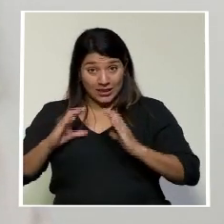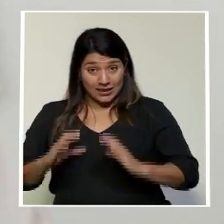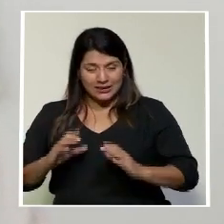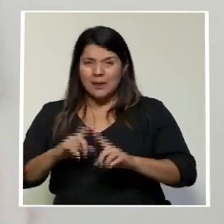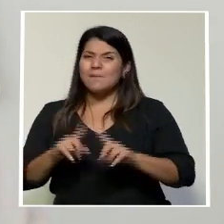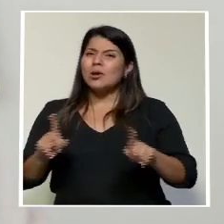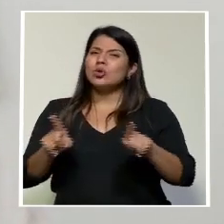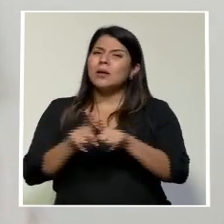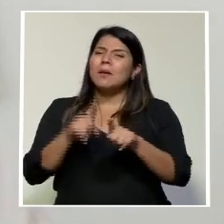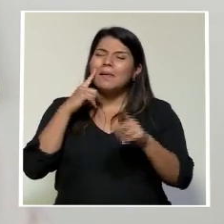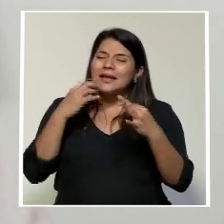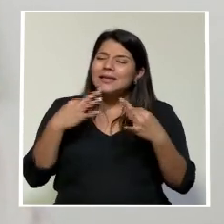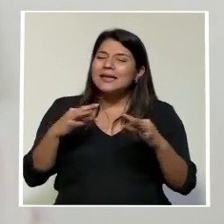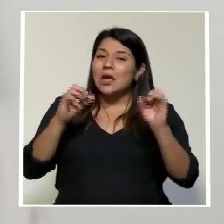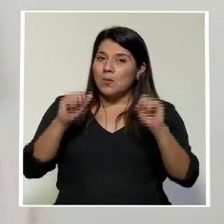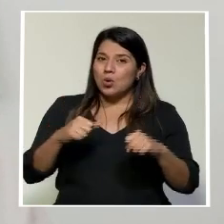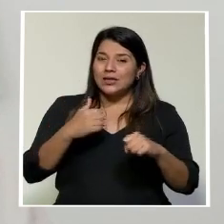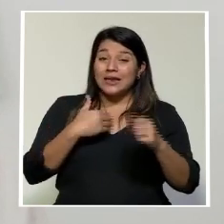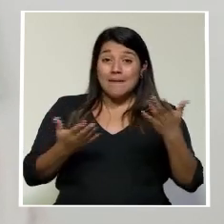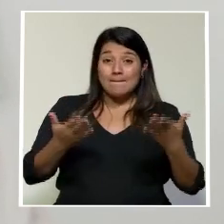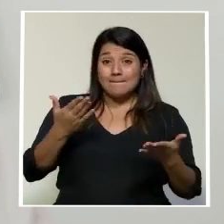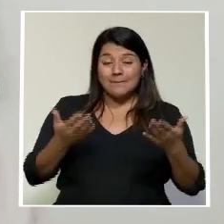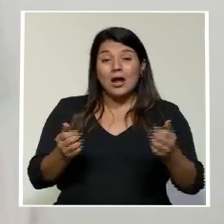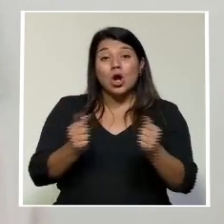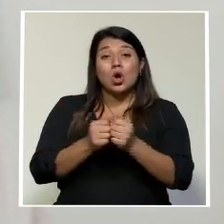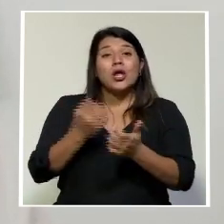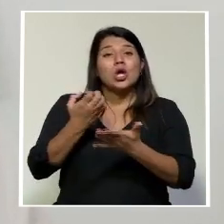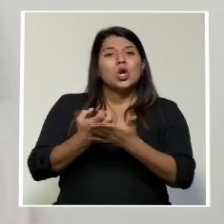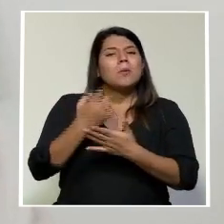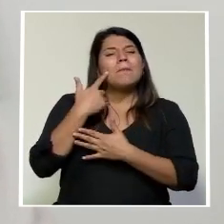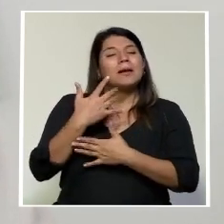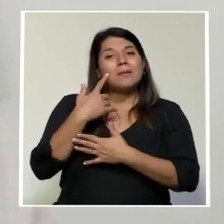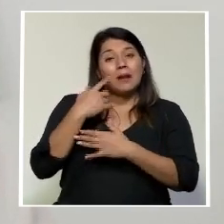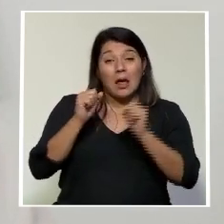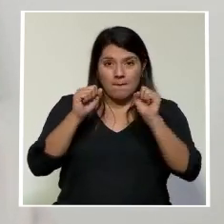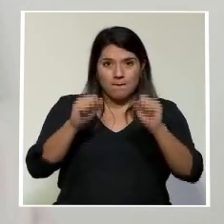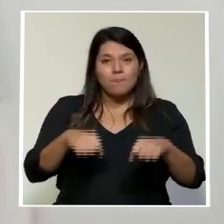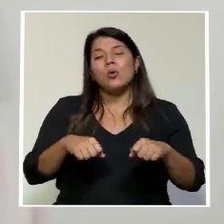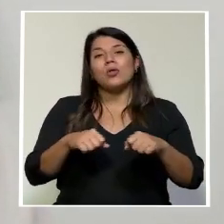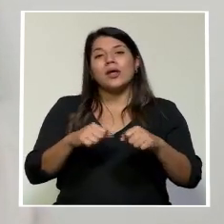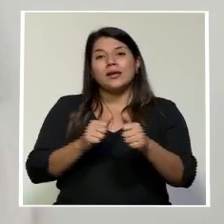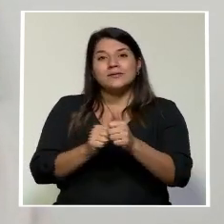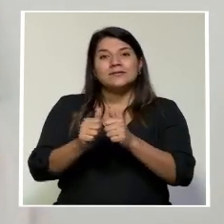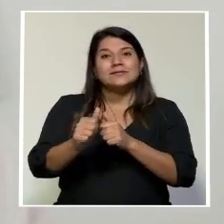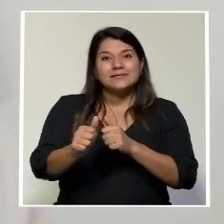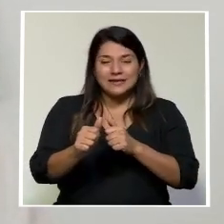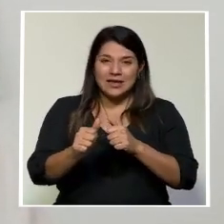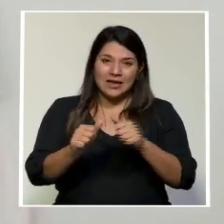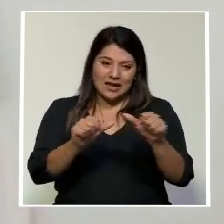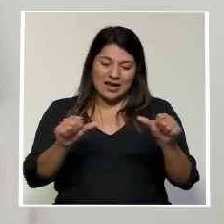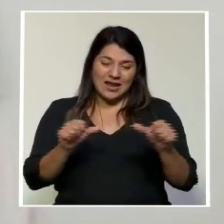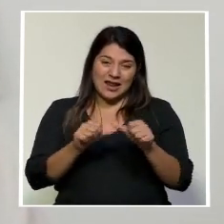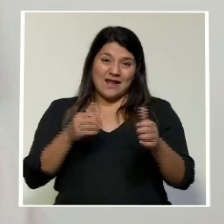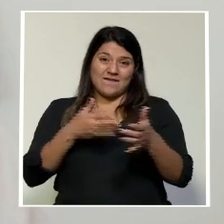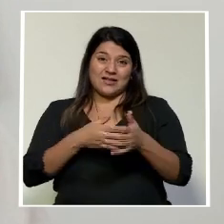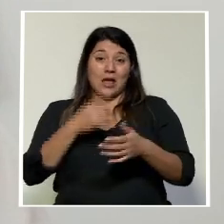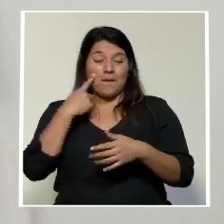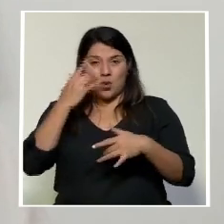para buscar ese balance con la economía, para sacar adelante un sector sumamente golpeado por la pandemia.